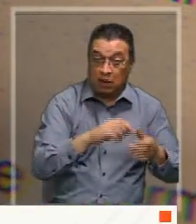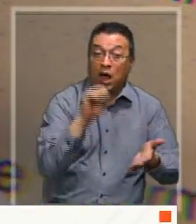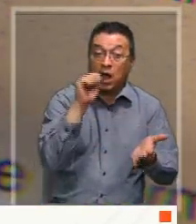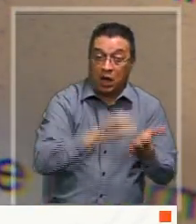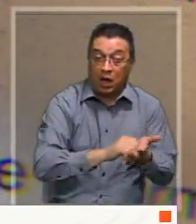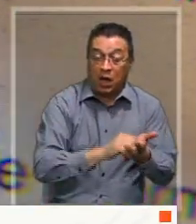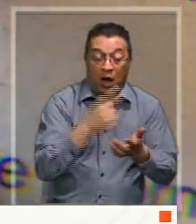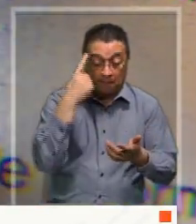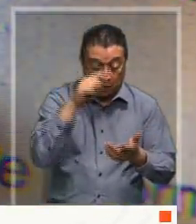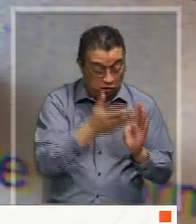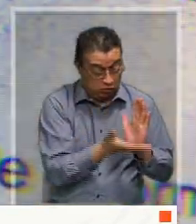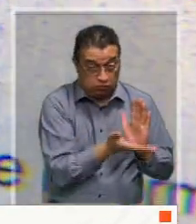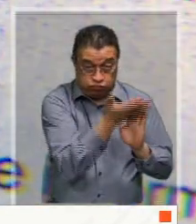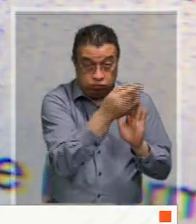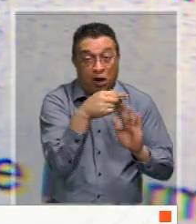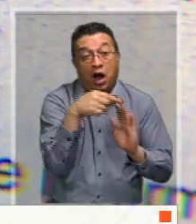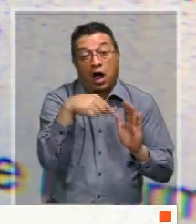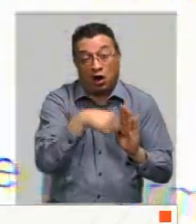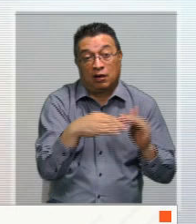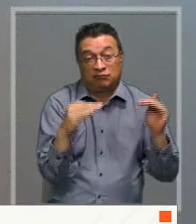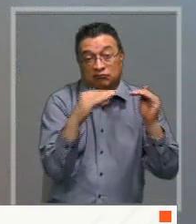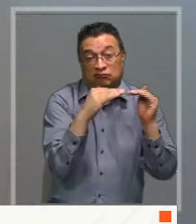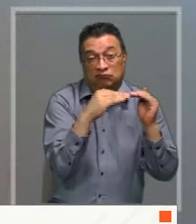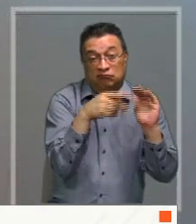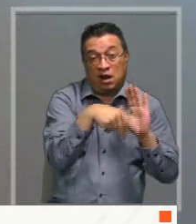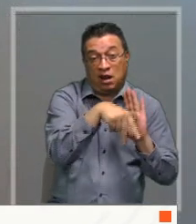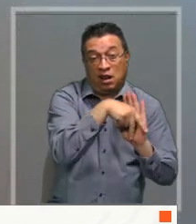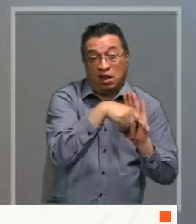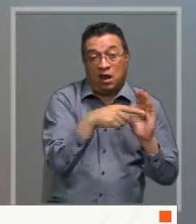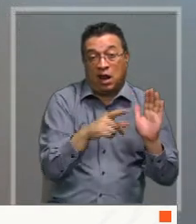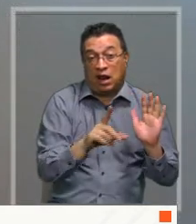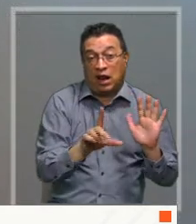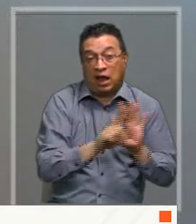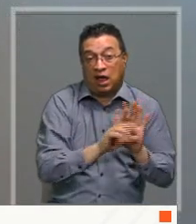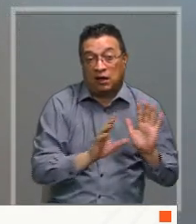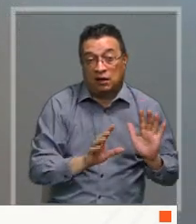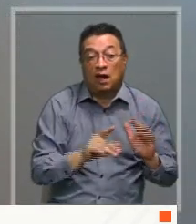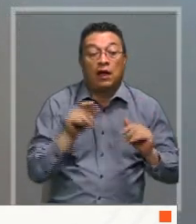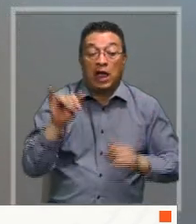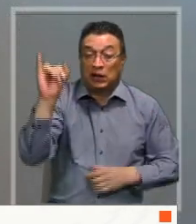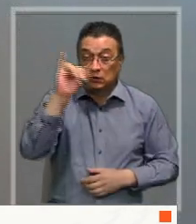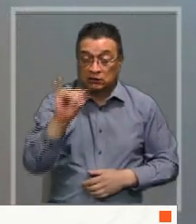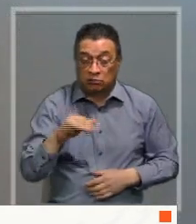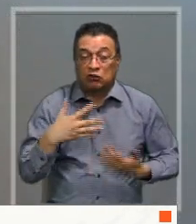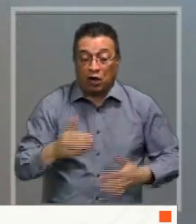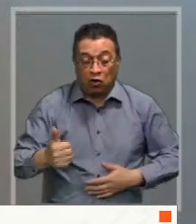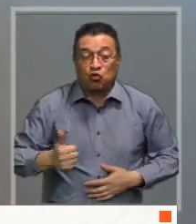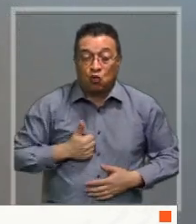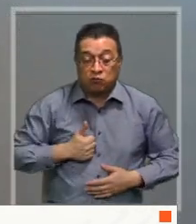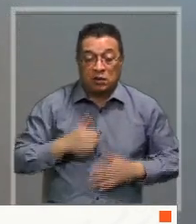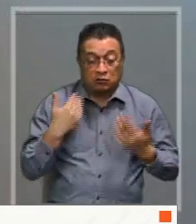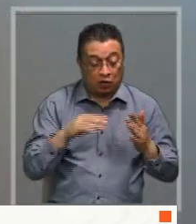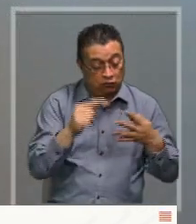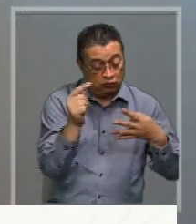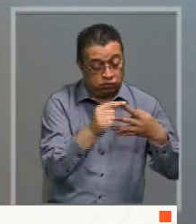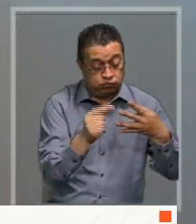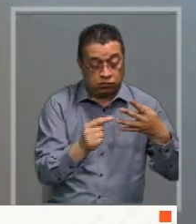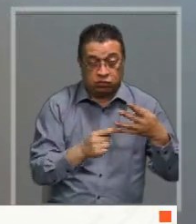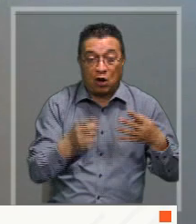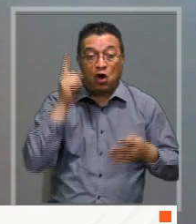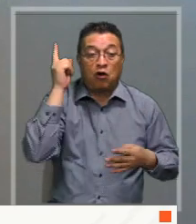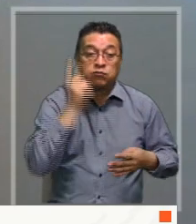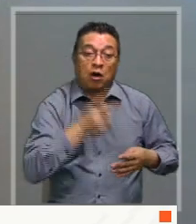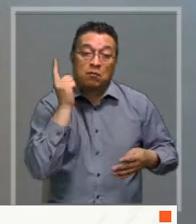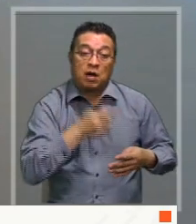alza está normada por ley. Las ISAPRES ya han cumplido con los requisitos y las obligaciones que les